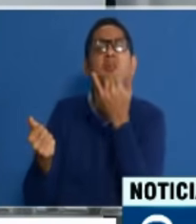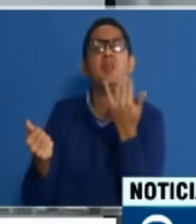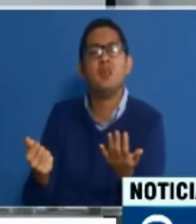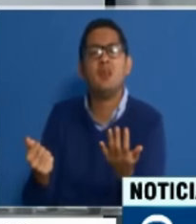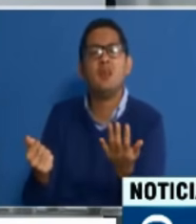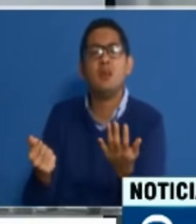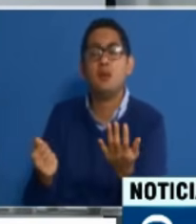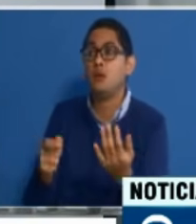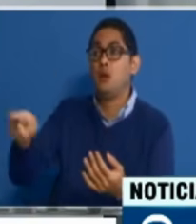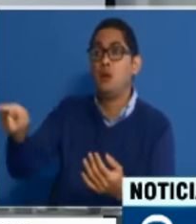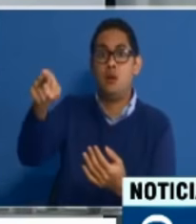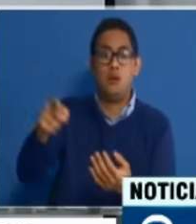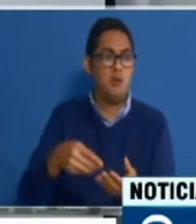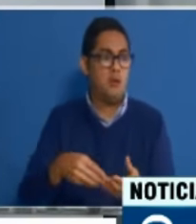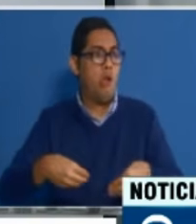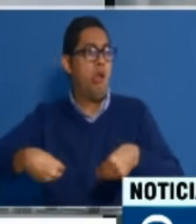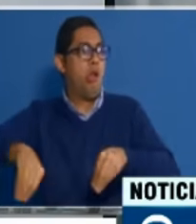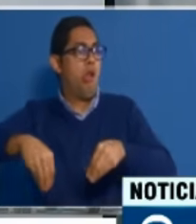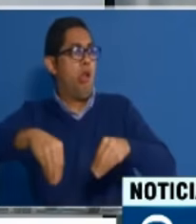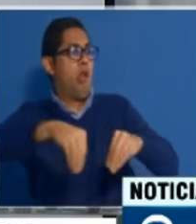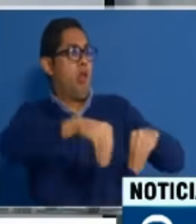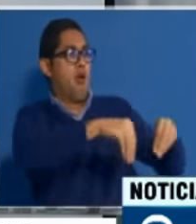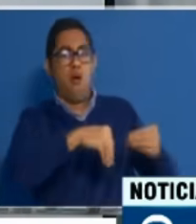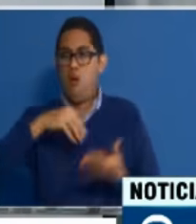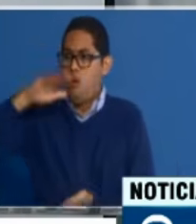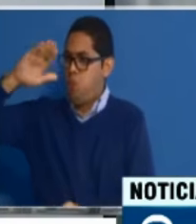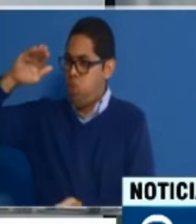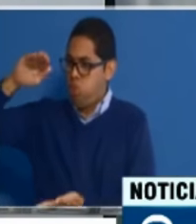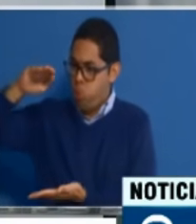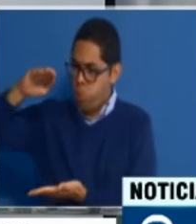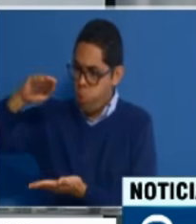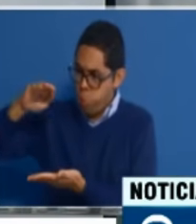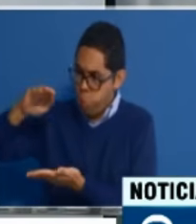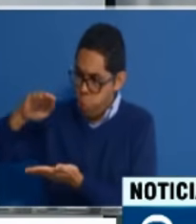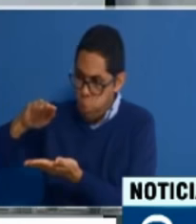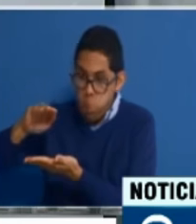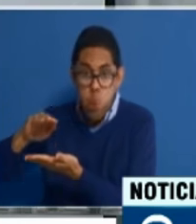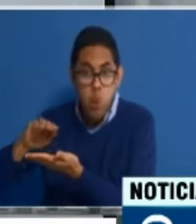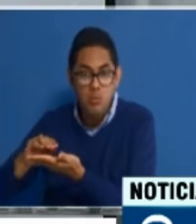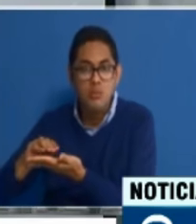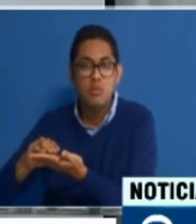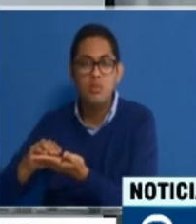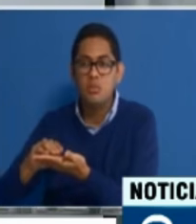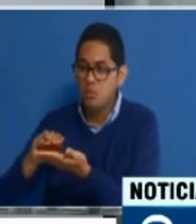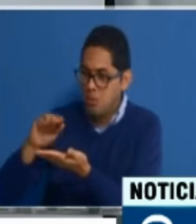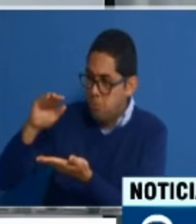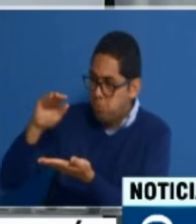si no tienes esa oferta, si la oferta se te queda,